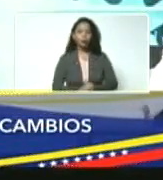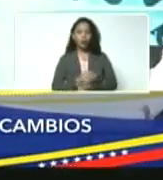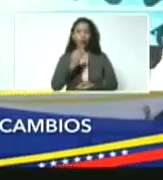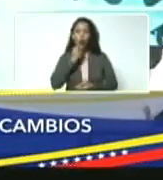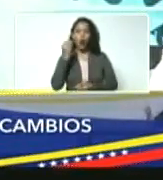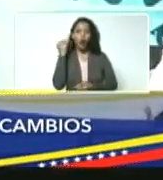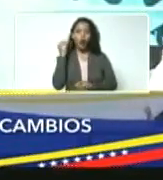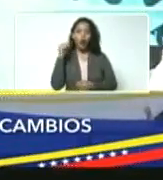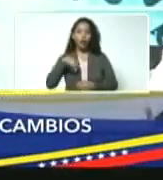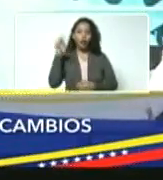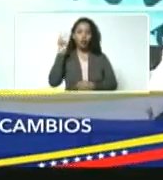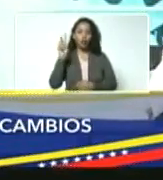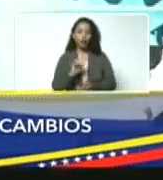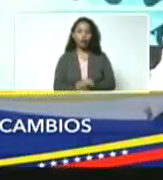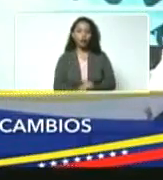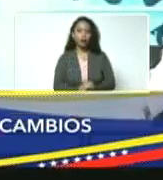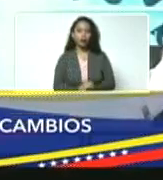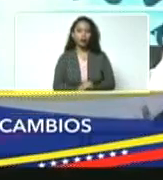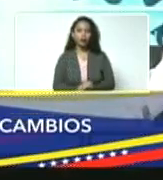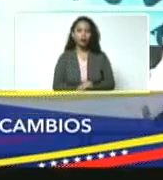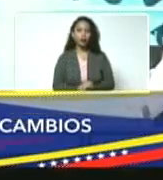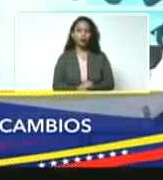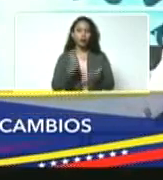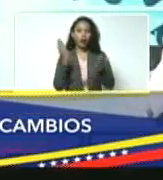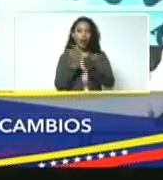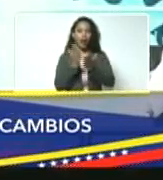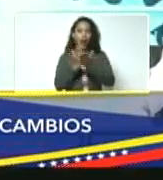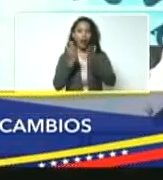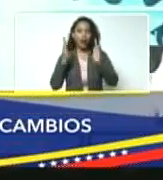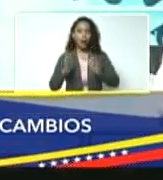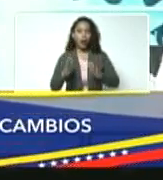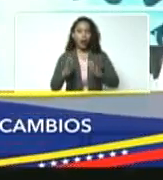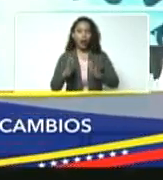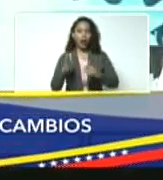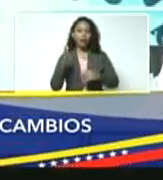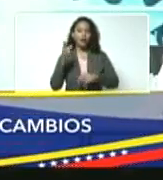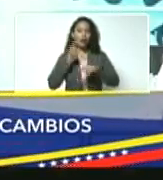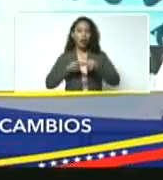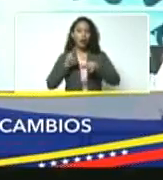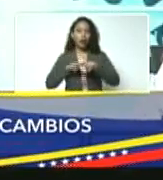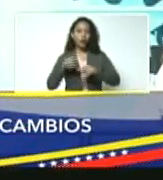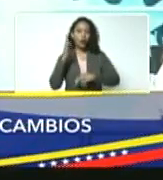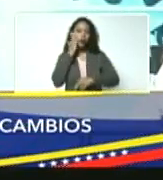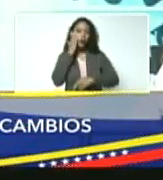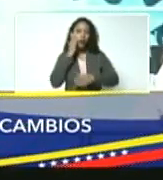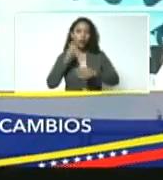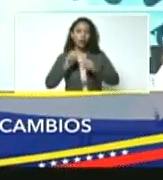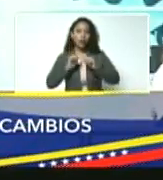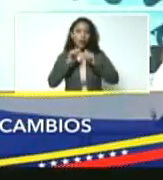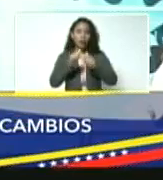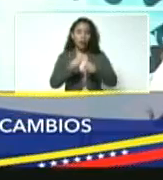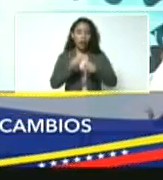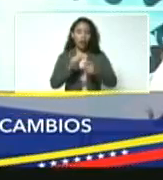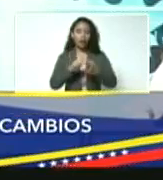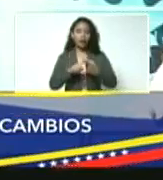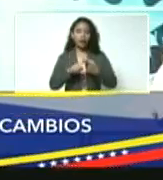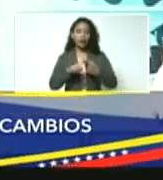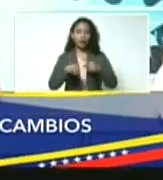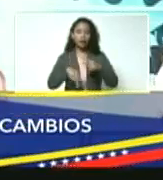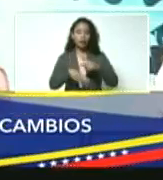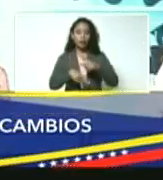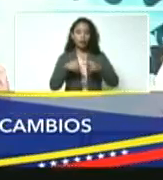juventud de Venezuela. En la escuela maternal, en la escuela